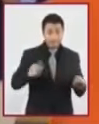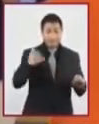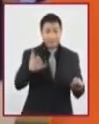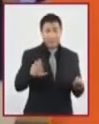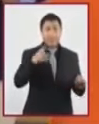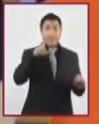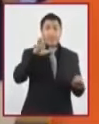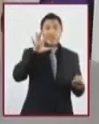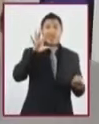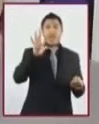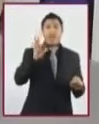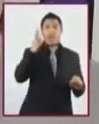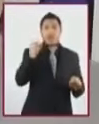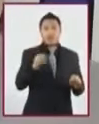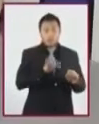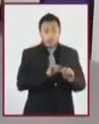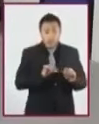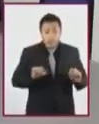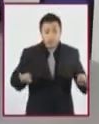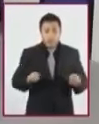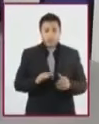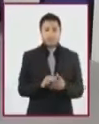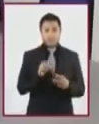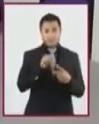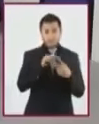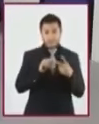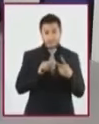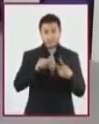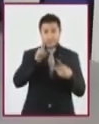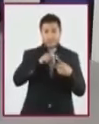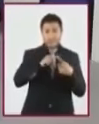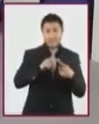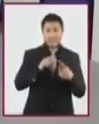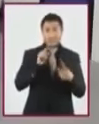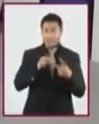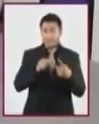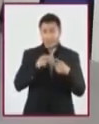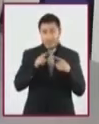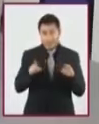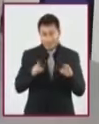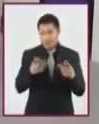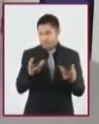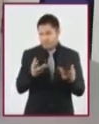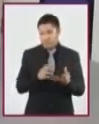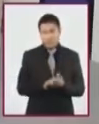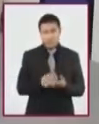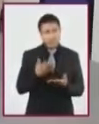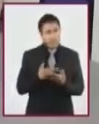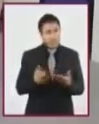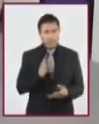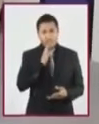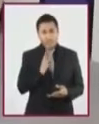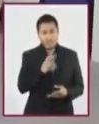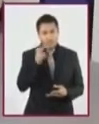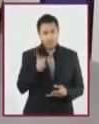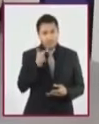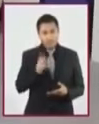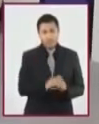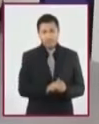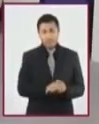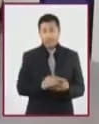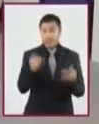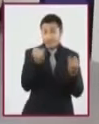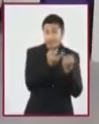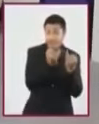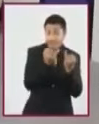de desplazamiento. ¡Qué fácil! ¿Verdad? Ahora resolvamos esta pregunta. ¿Fueron iguales